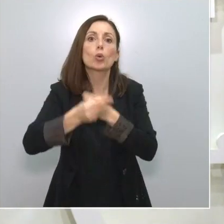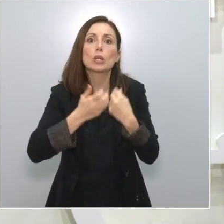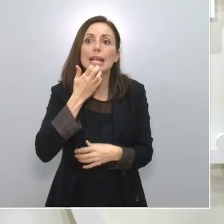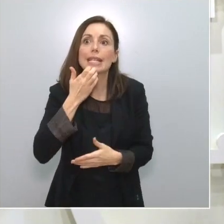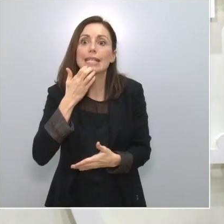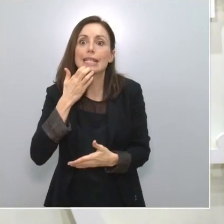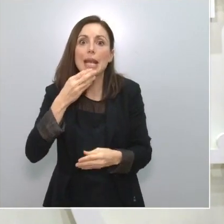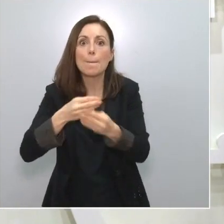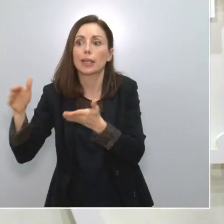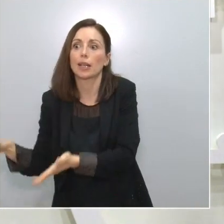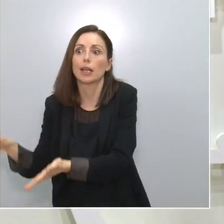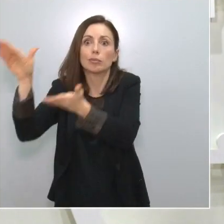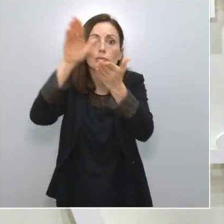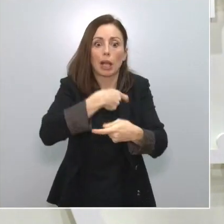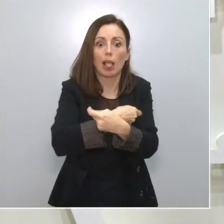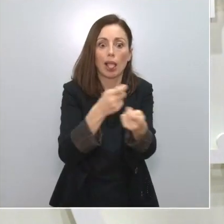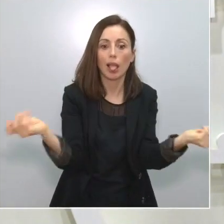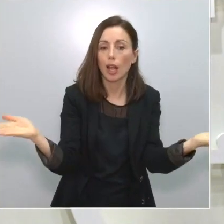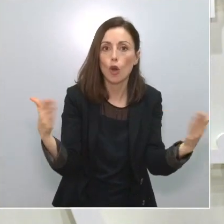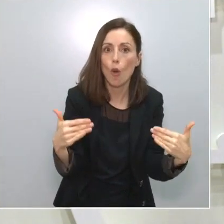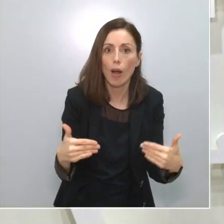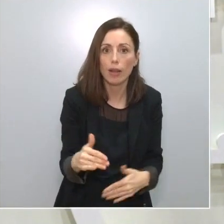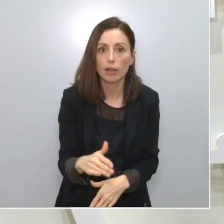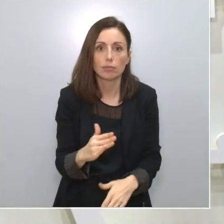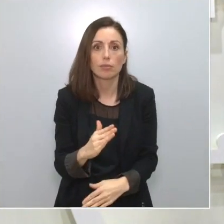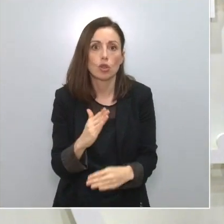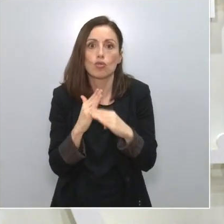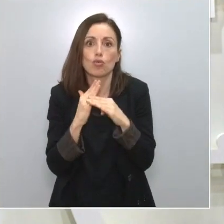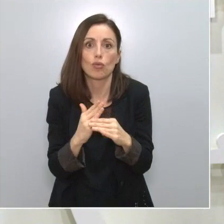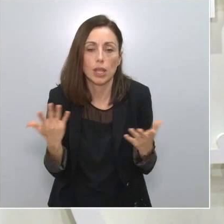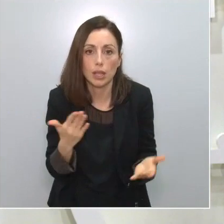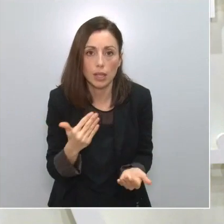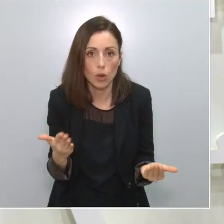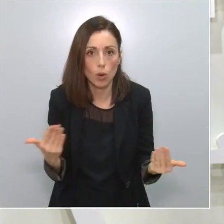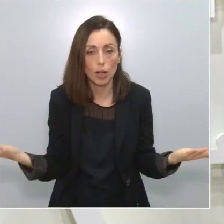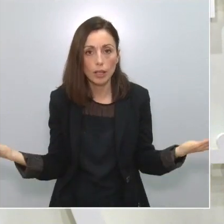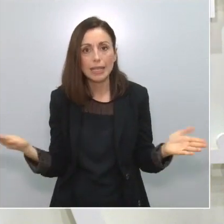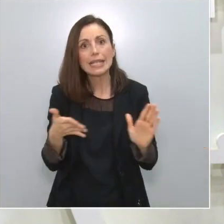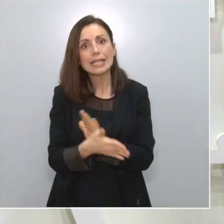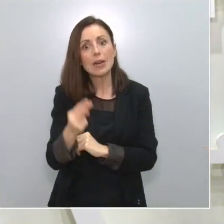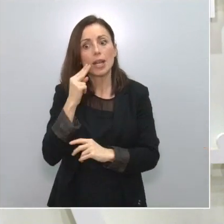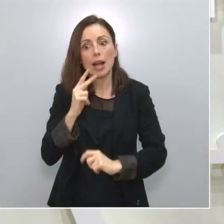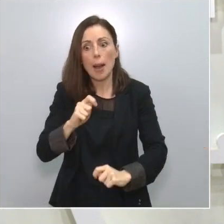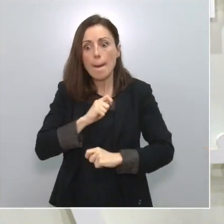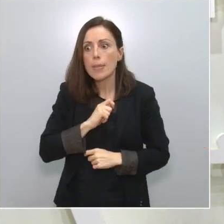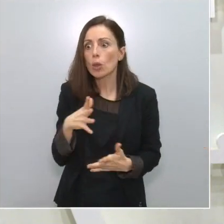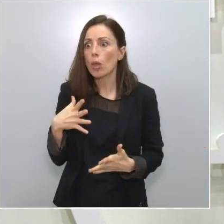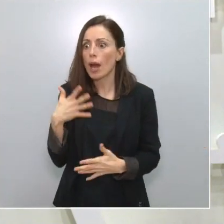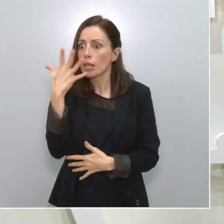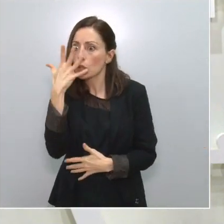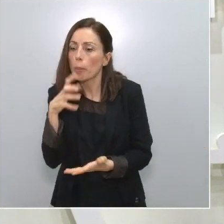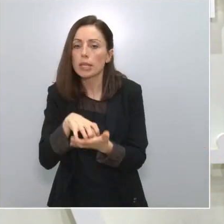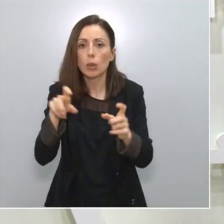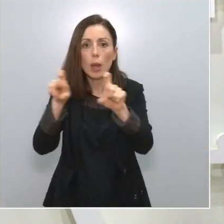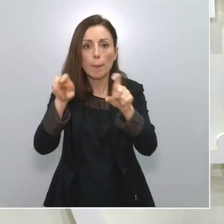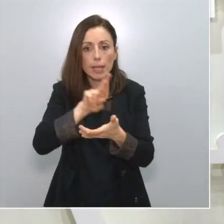sin proveer del material suficiente, y esto lo va a hacer complicado, y esto va a generar miedo y va a generar incertidumbre en muchísimas empresas de la